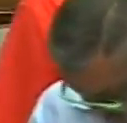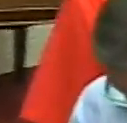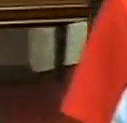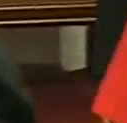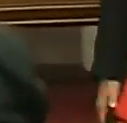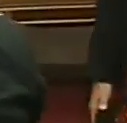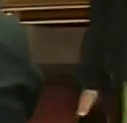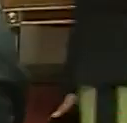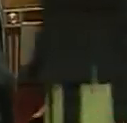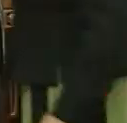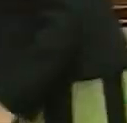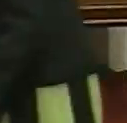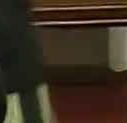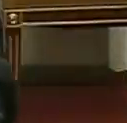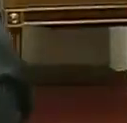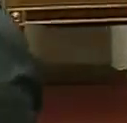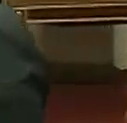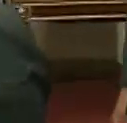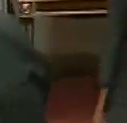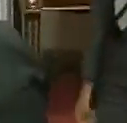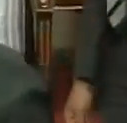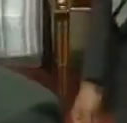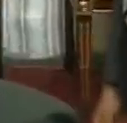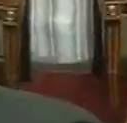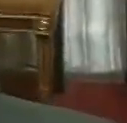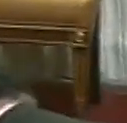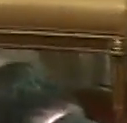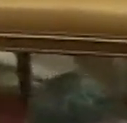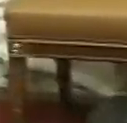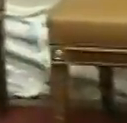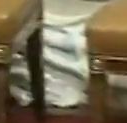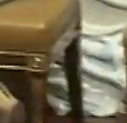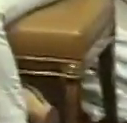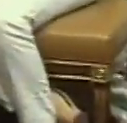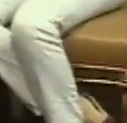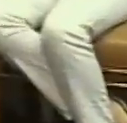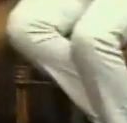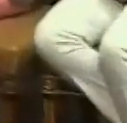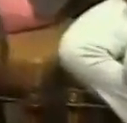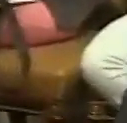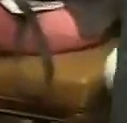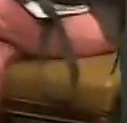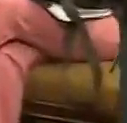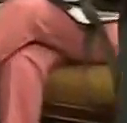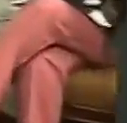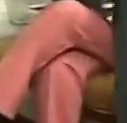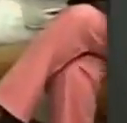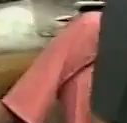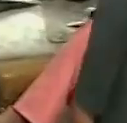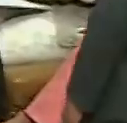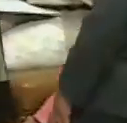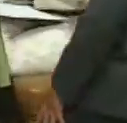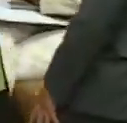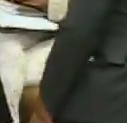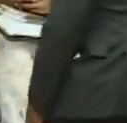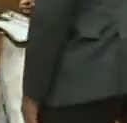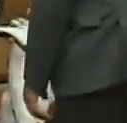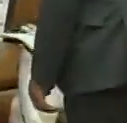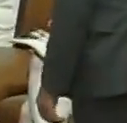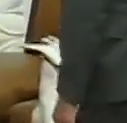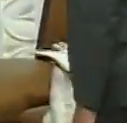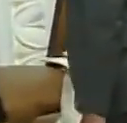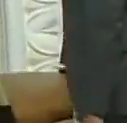existen naciones haciendo este tipo de procesos electorales con pocas garantías. En este momento observamos a través de las pantallas de ANTV, señal del